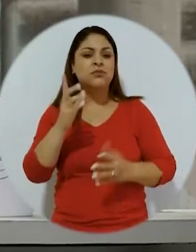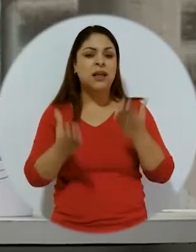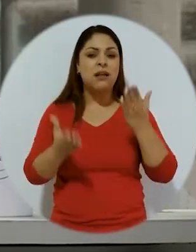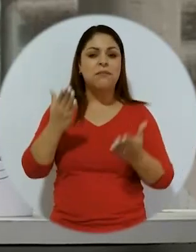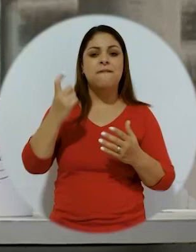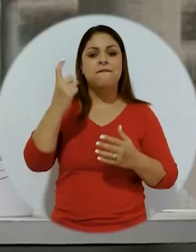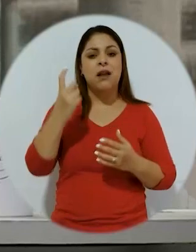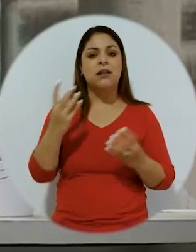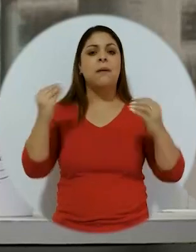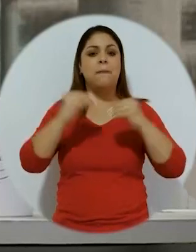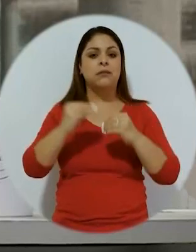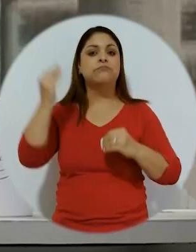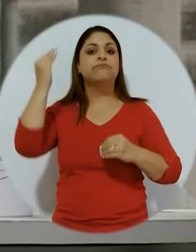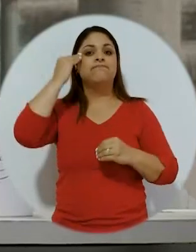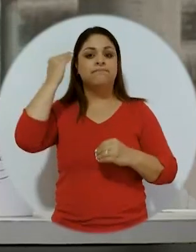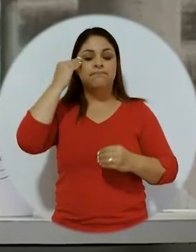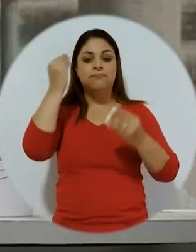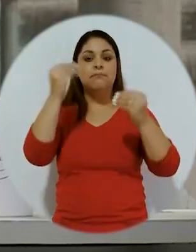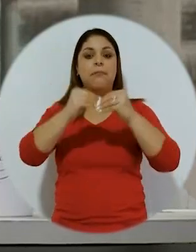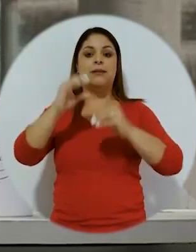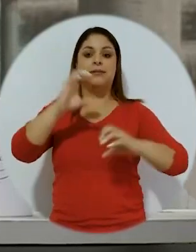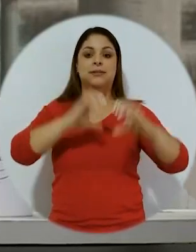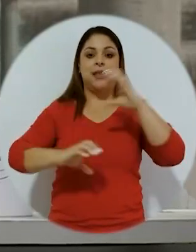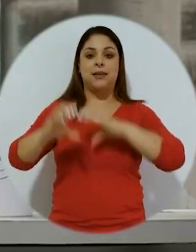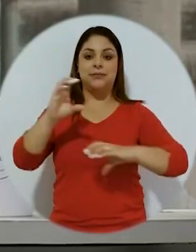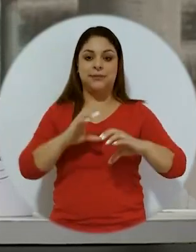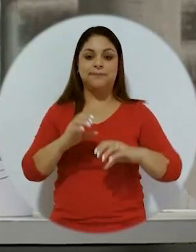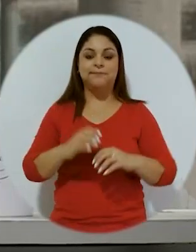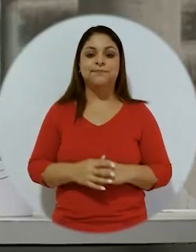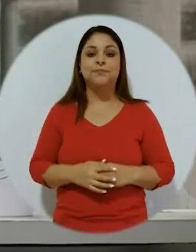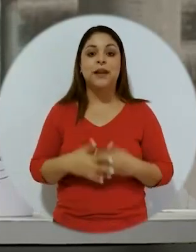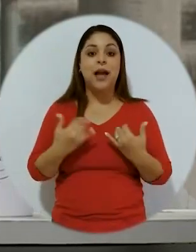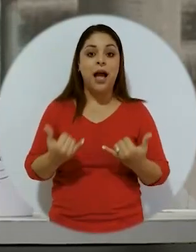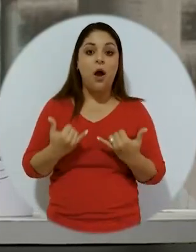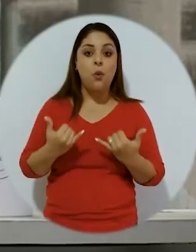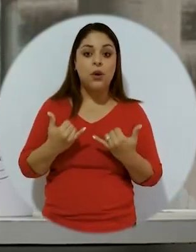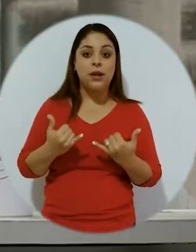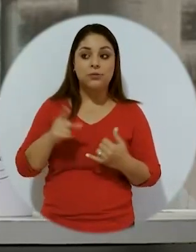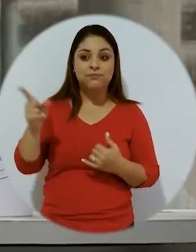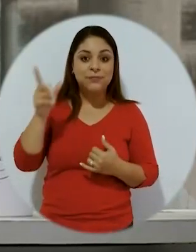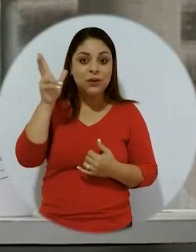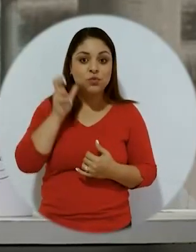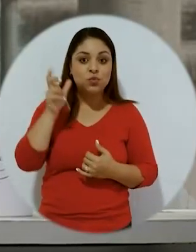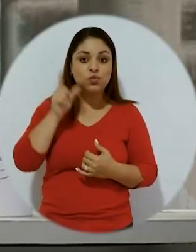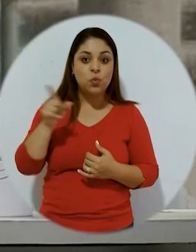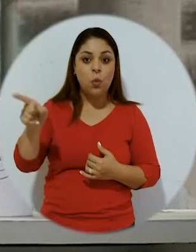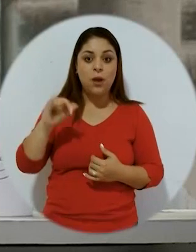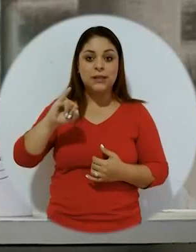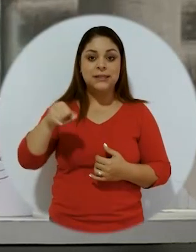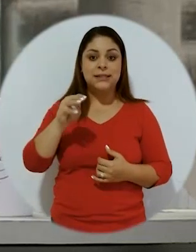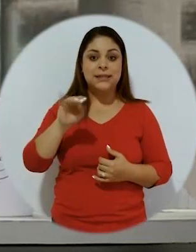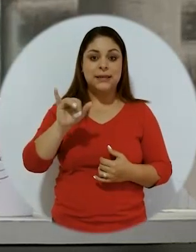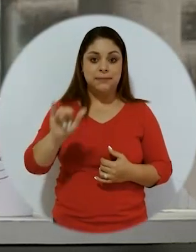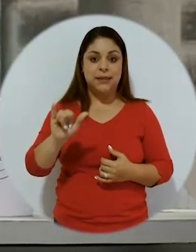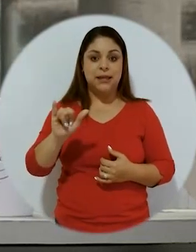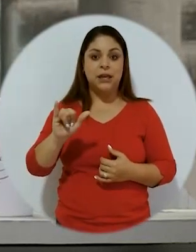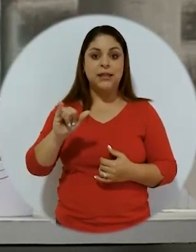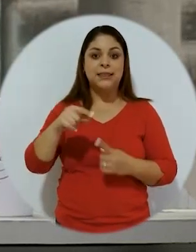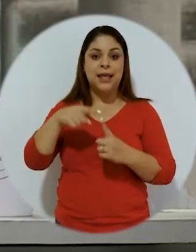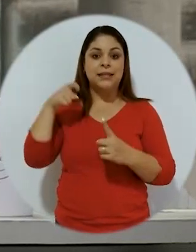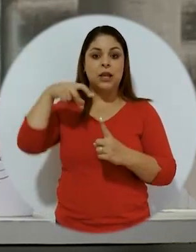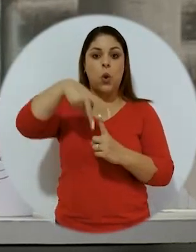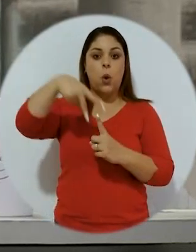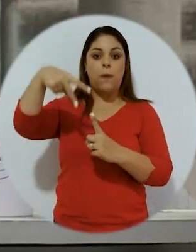que le hace falta un poco más de conocimiento y de más ciencia a lo que estamos desarrollando. Ahora que escuchábamos a Jimmy de